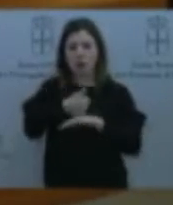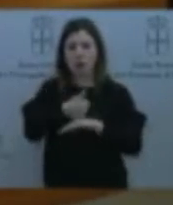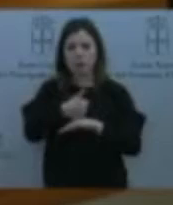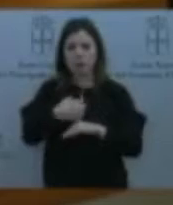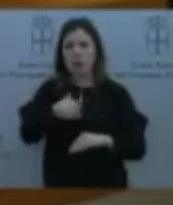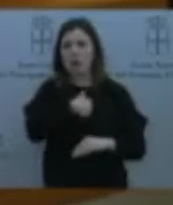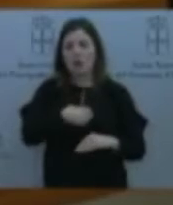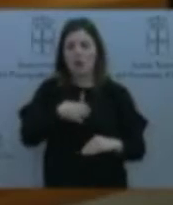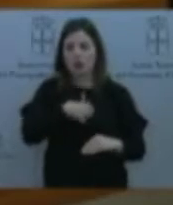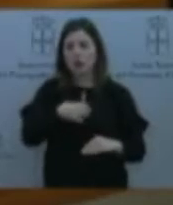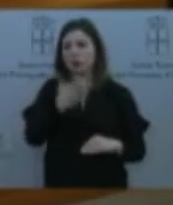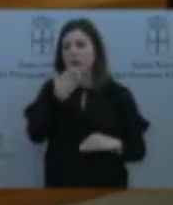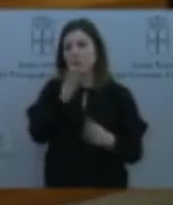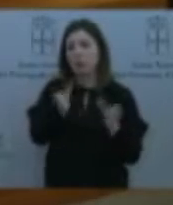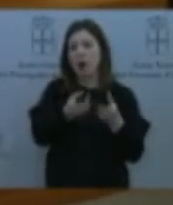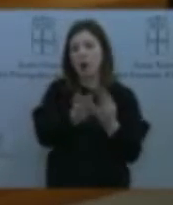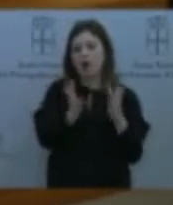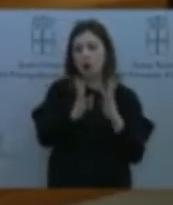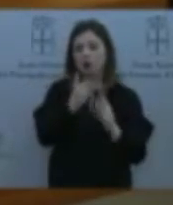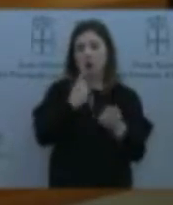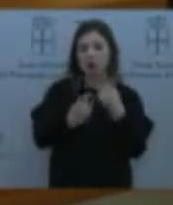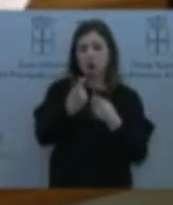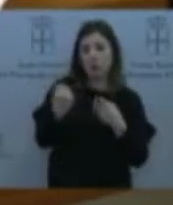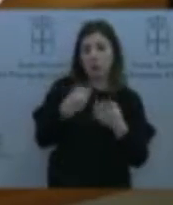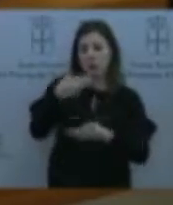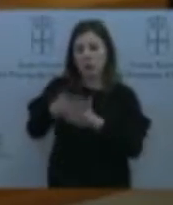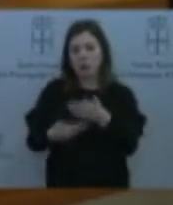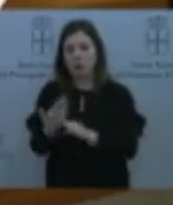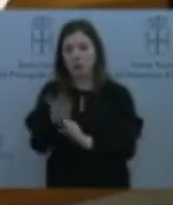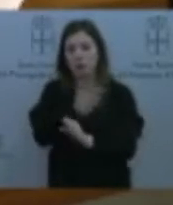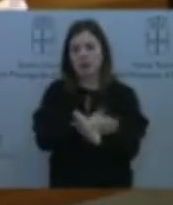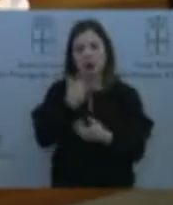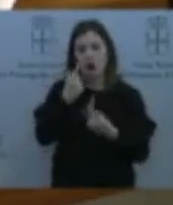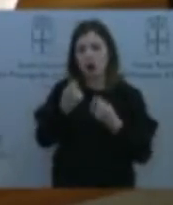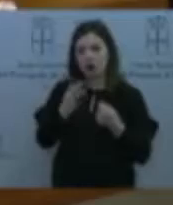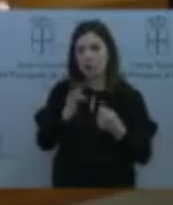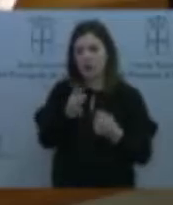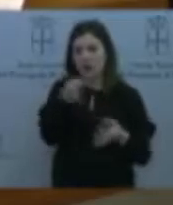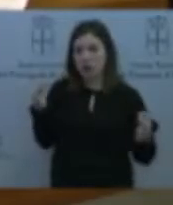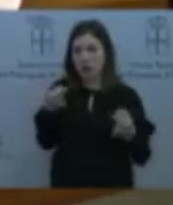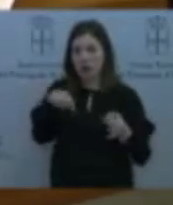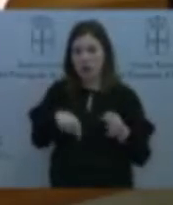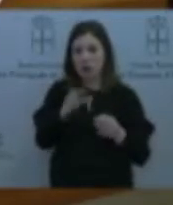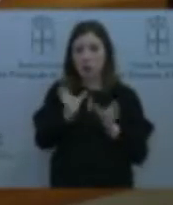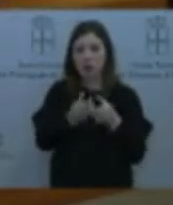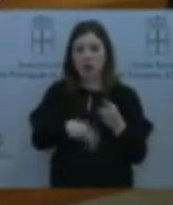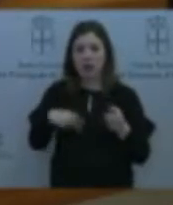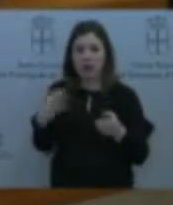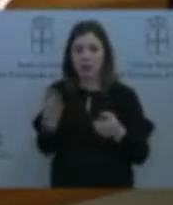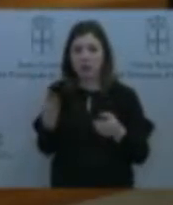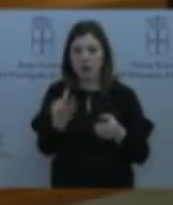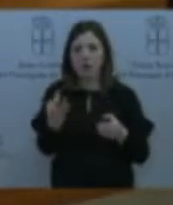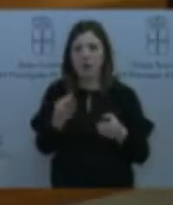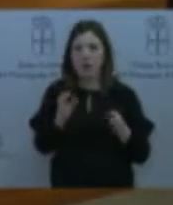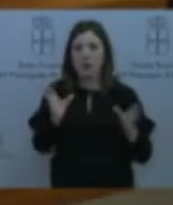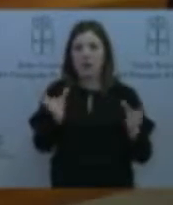procedimiento previo de control de idoneidad en la Junta General, ni el Consejo Consultivo ni los representantes de la Fundación Cajastur, y